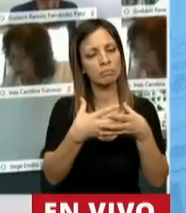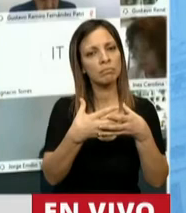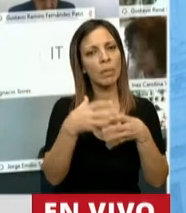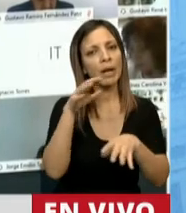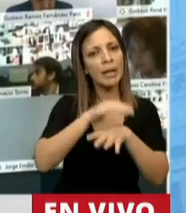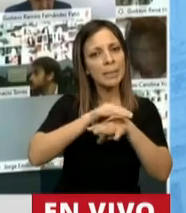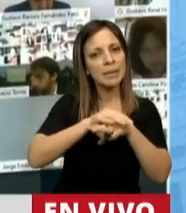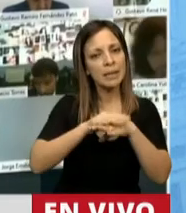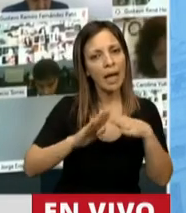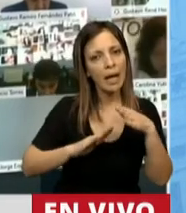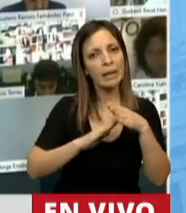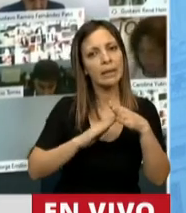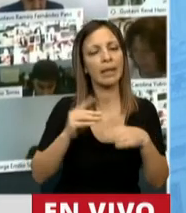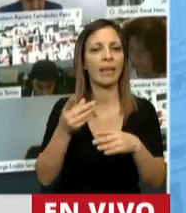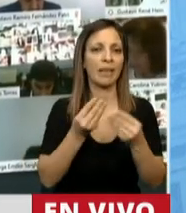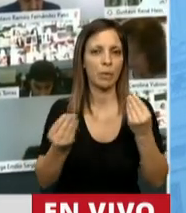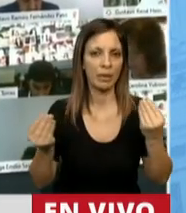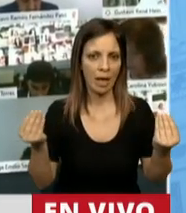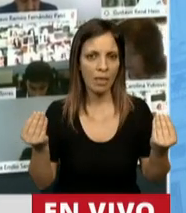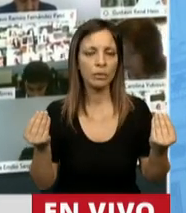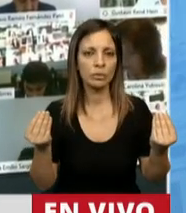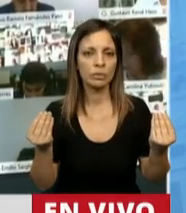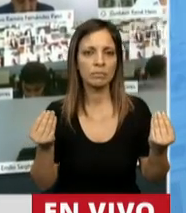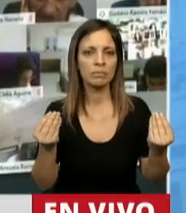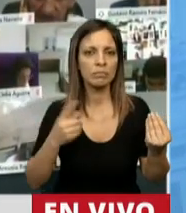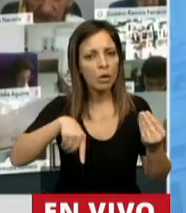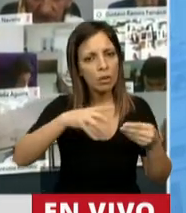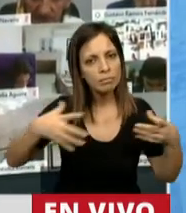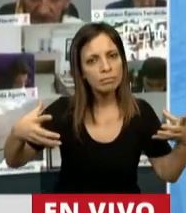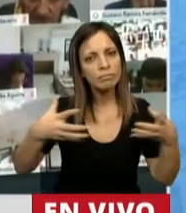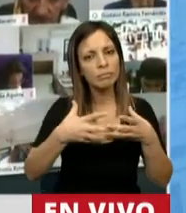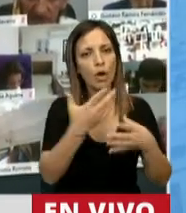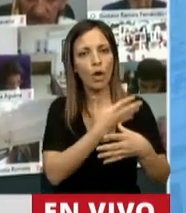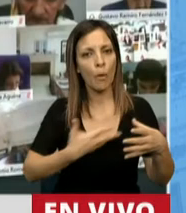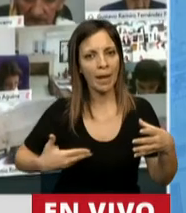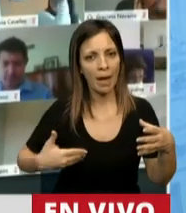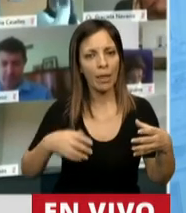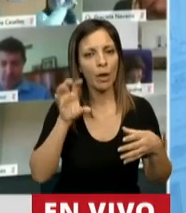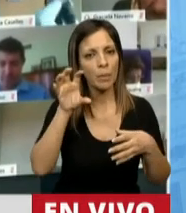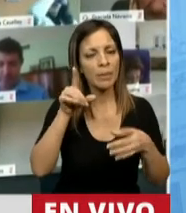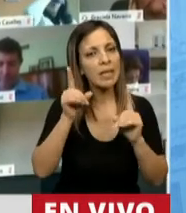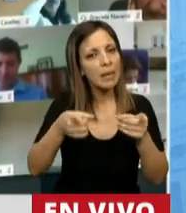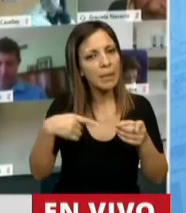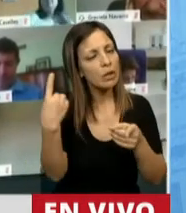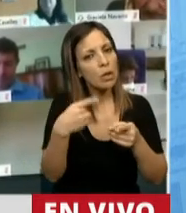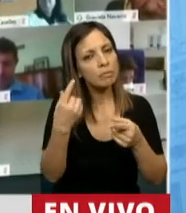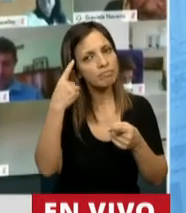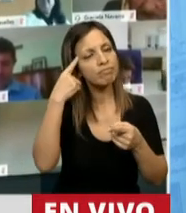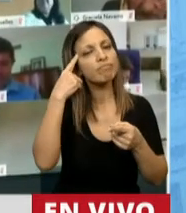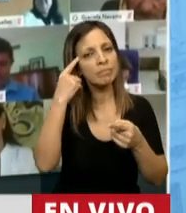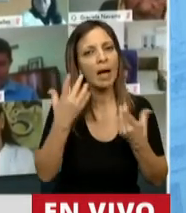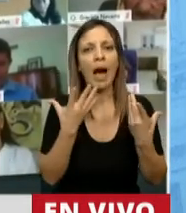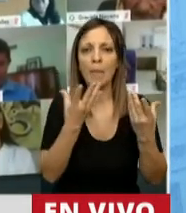los representantes de los diputados en forma conjunta con el gobernador hoy de la provincia, apoyemos a